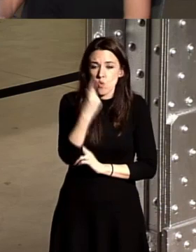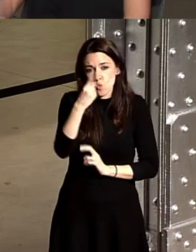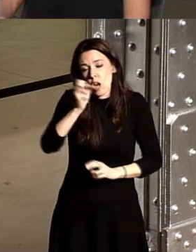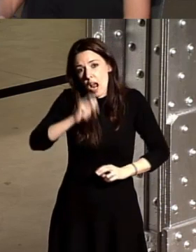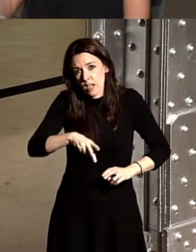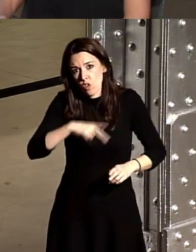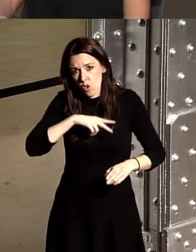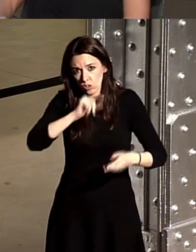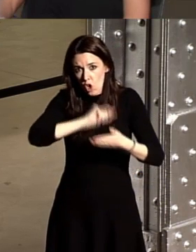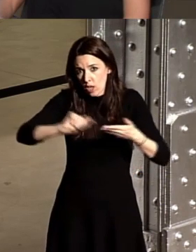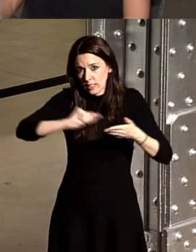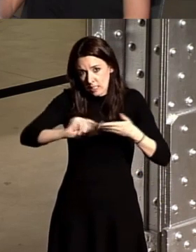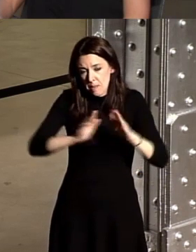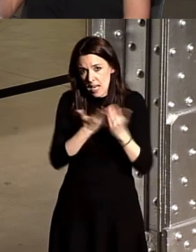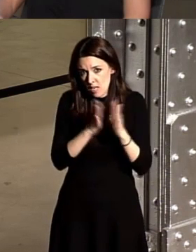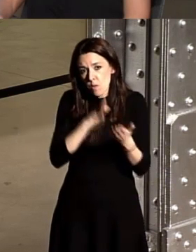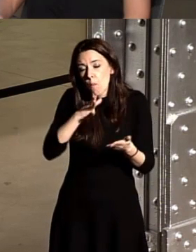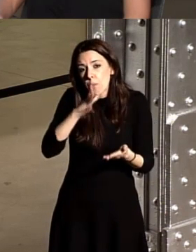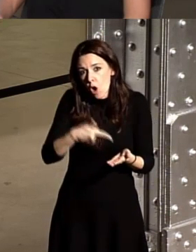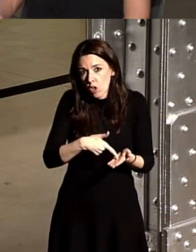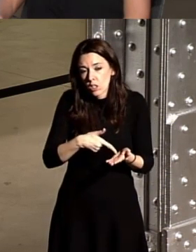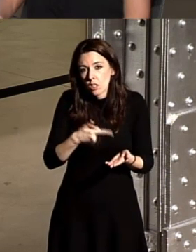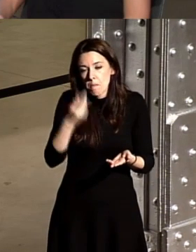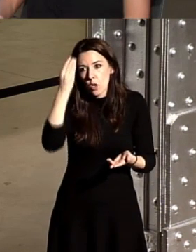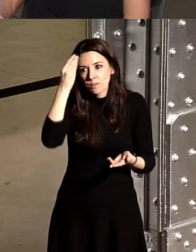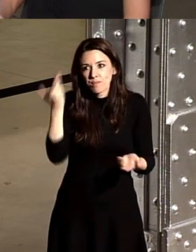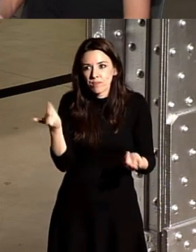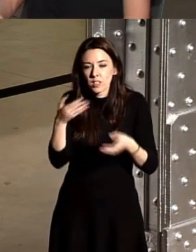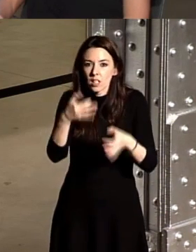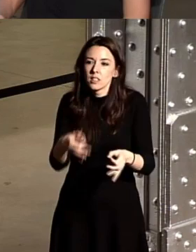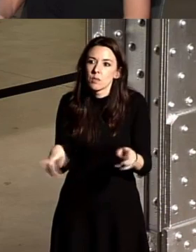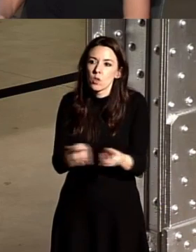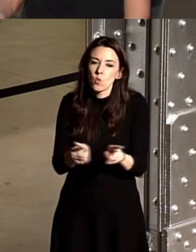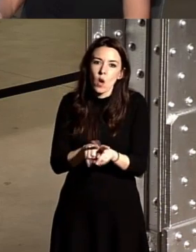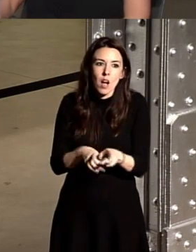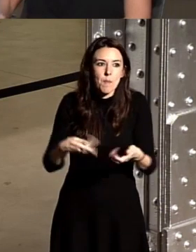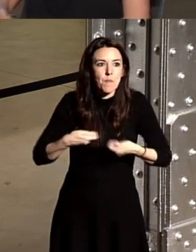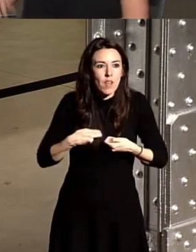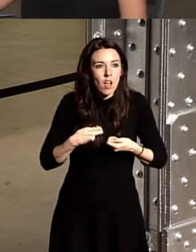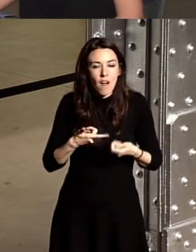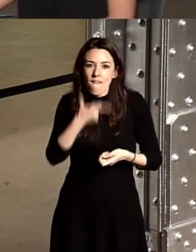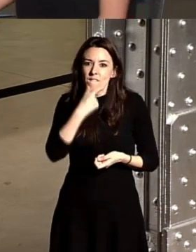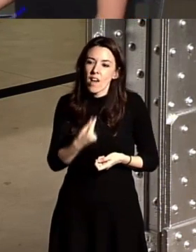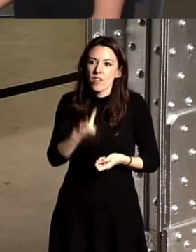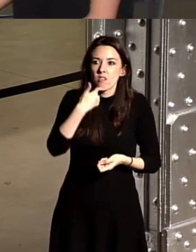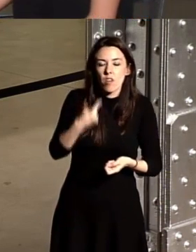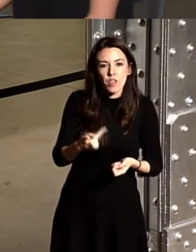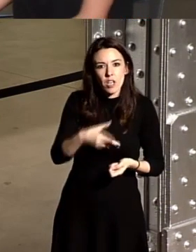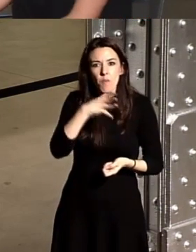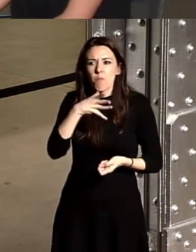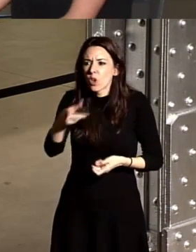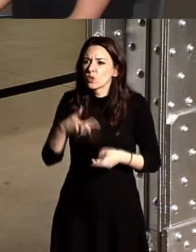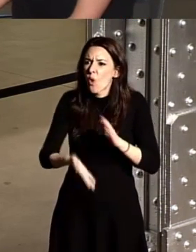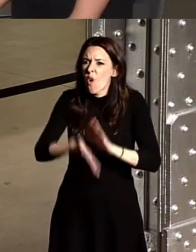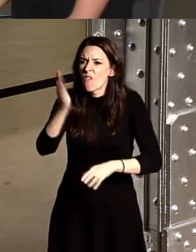que escribí este libro, porque esta pregunta me da como, que es muy fácil decir, ¿por qué cubres la guerra?